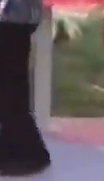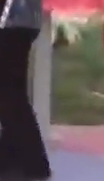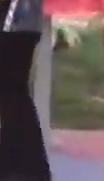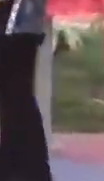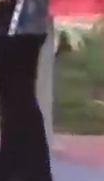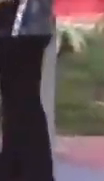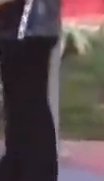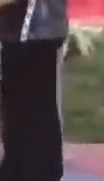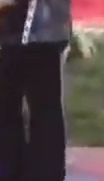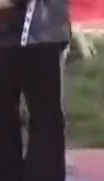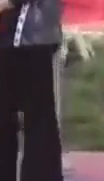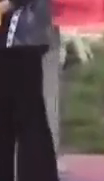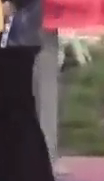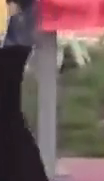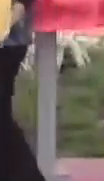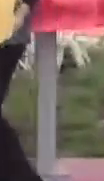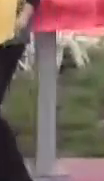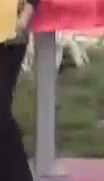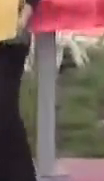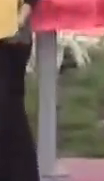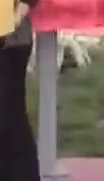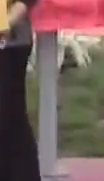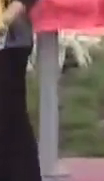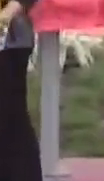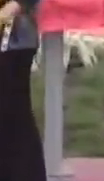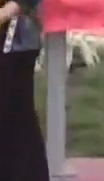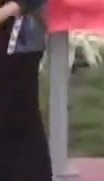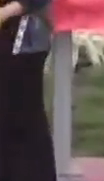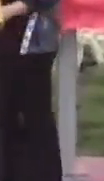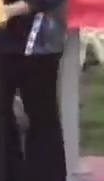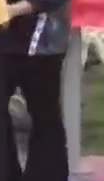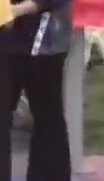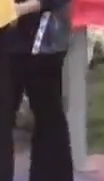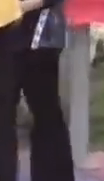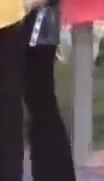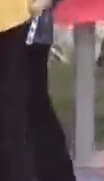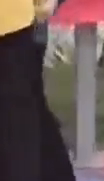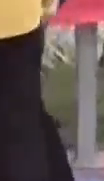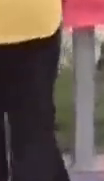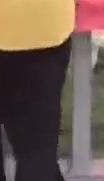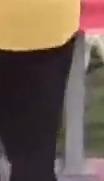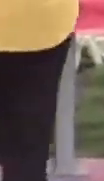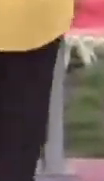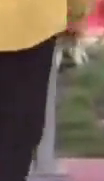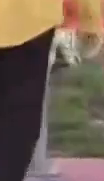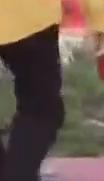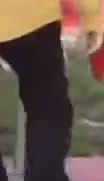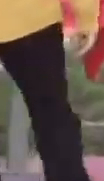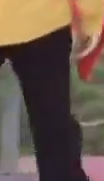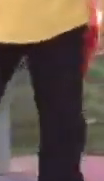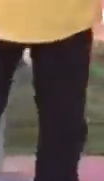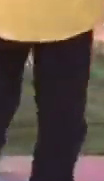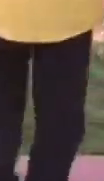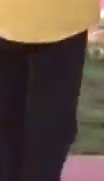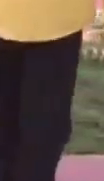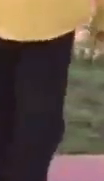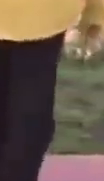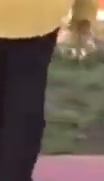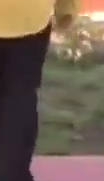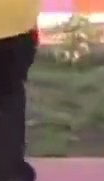4.200.000 de la Gran Misión Vivienda Venezuela. Pero en este momento específicamente se encuentra en la Unidad Nacional